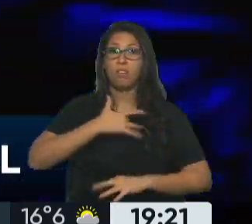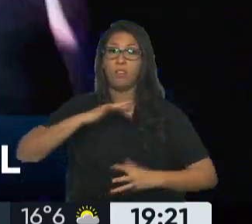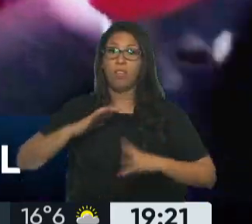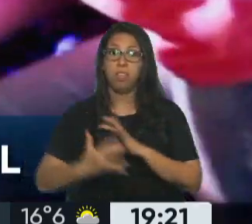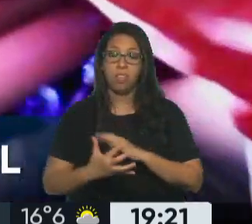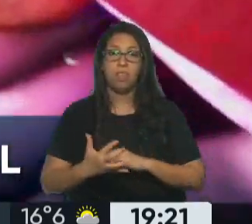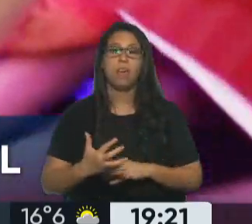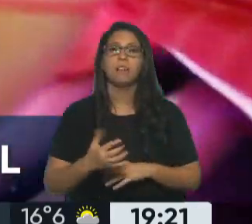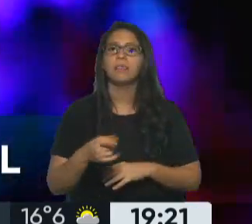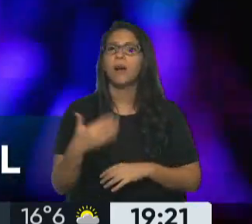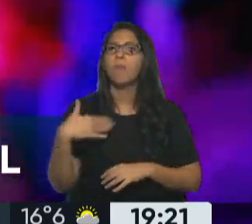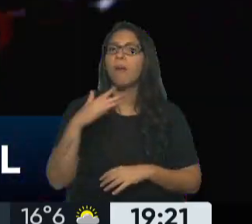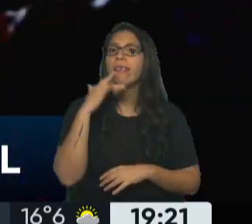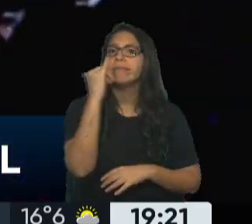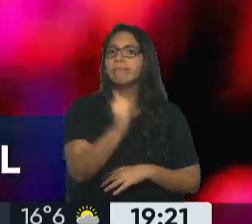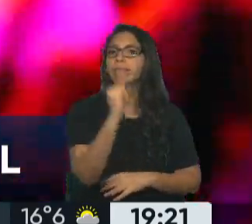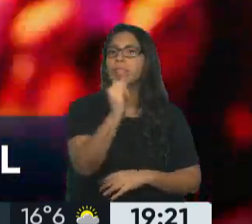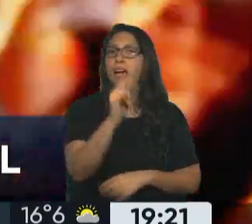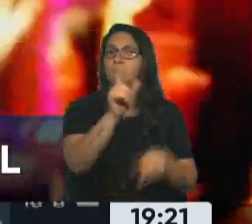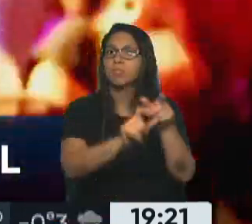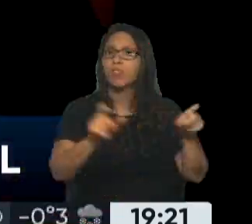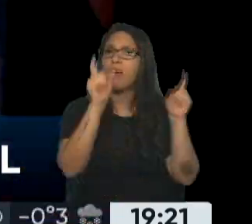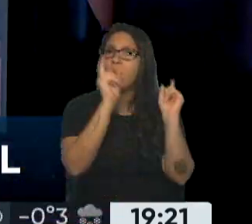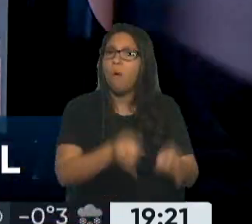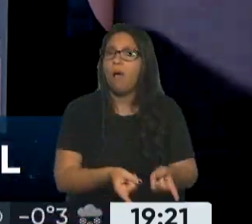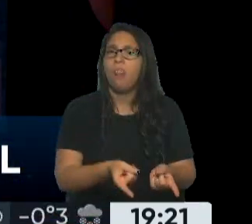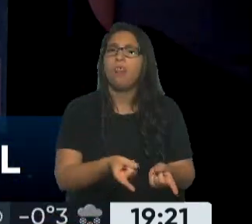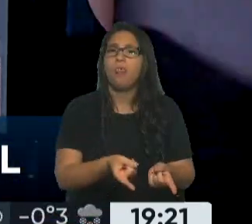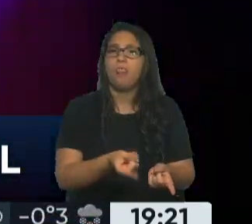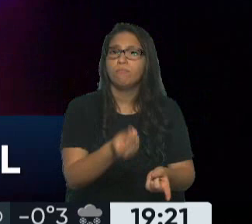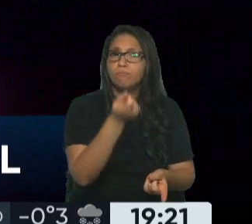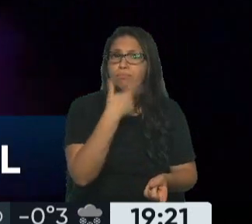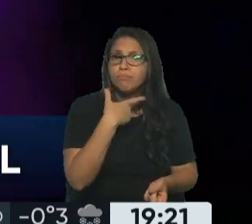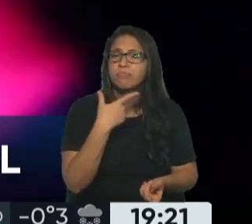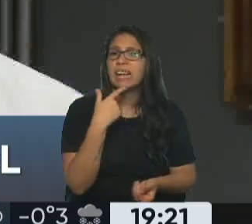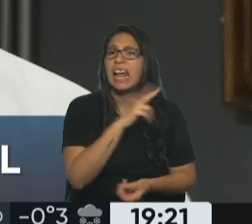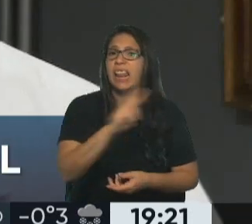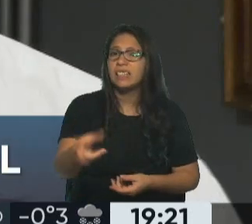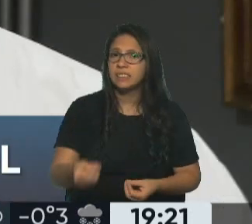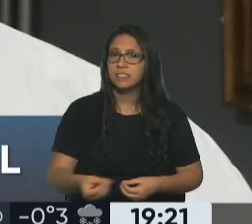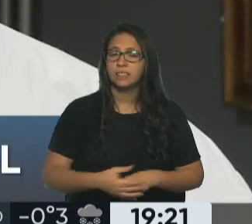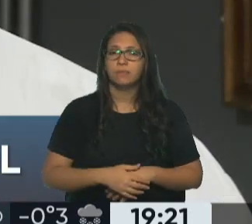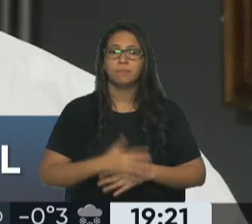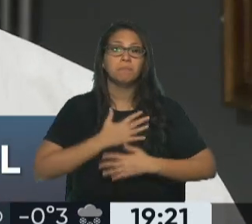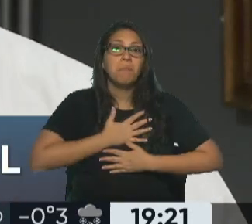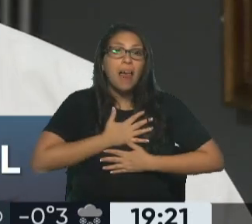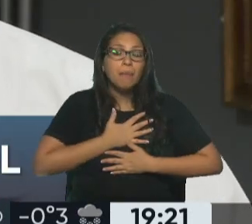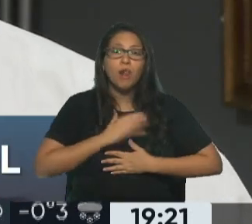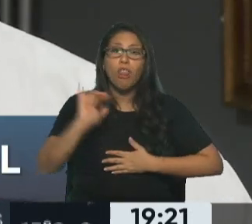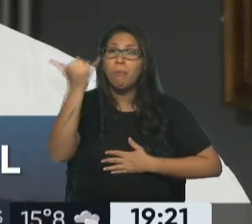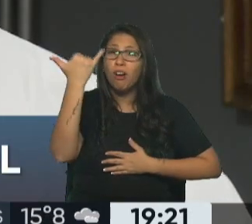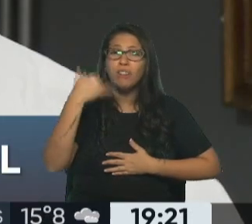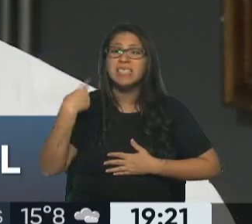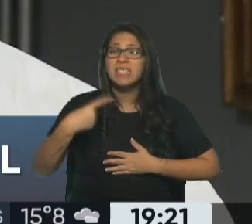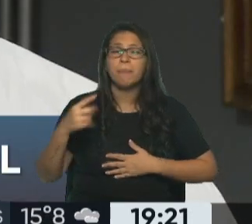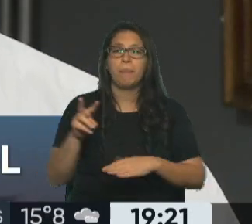puede hacer, qué se le puede decir a la gente que igualmente la consume? Bueno, para mí indudablemente lo ideal siempre es